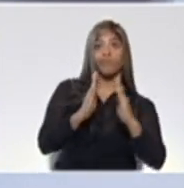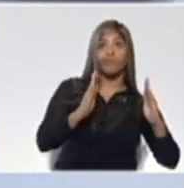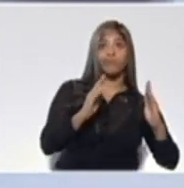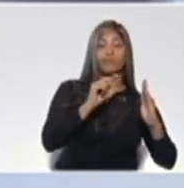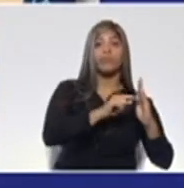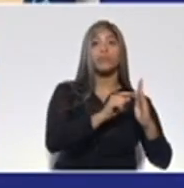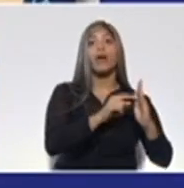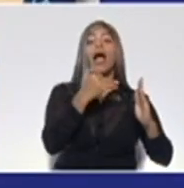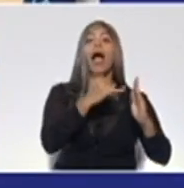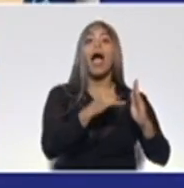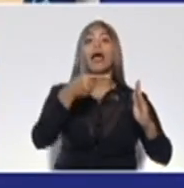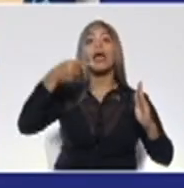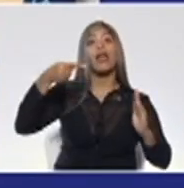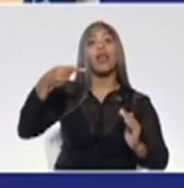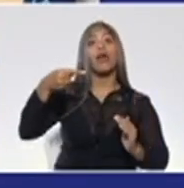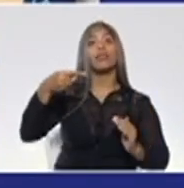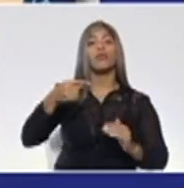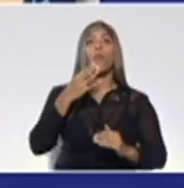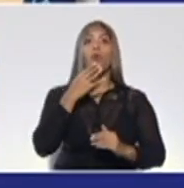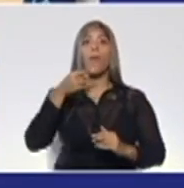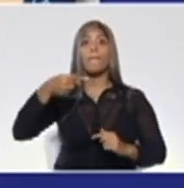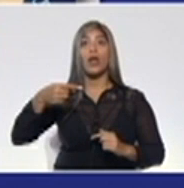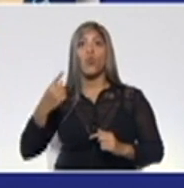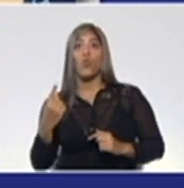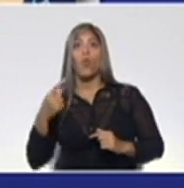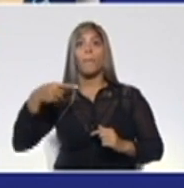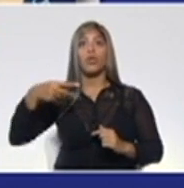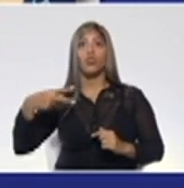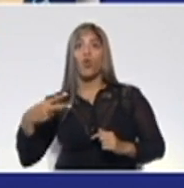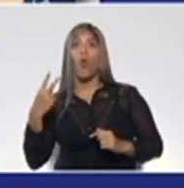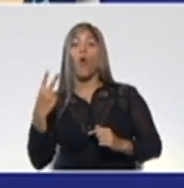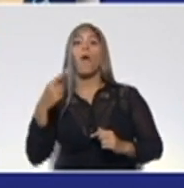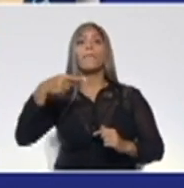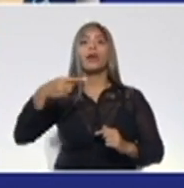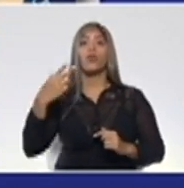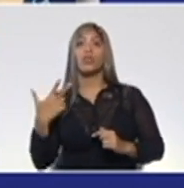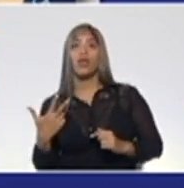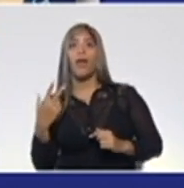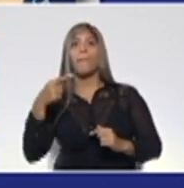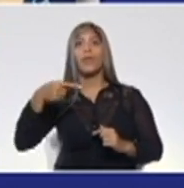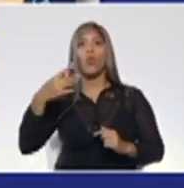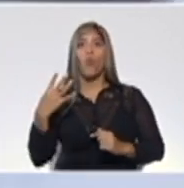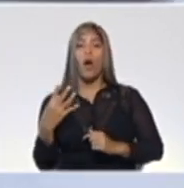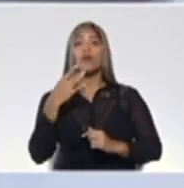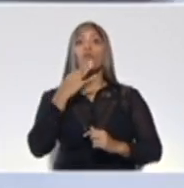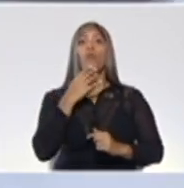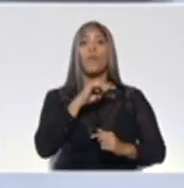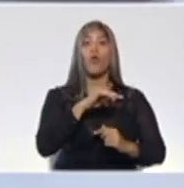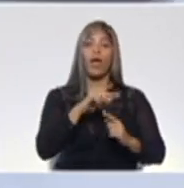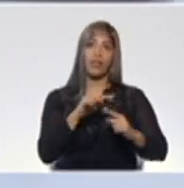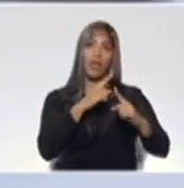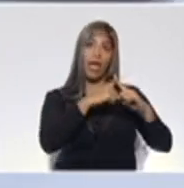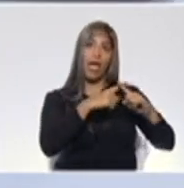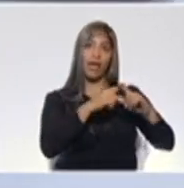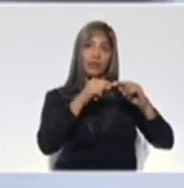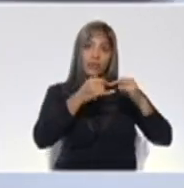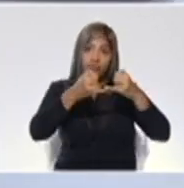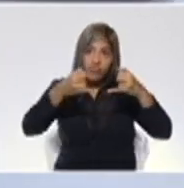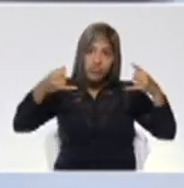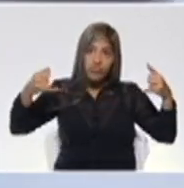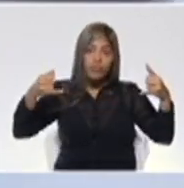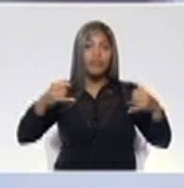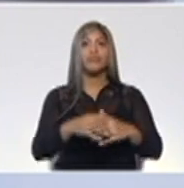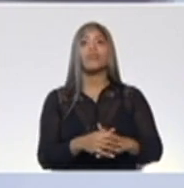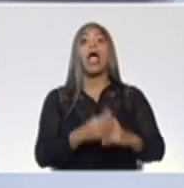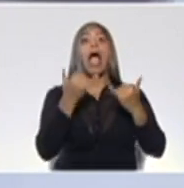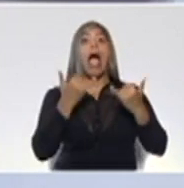nos encontramos con los negativos, menos 1, menos 2, menos 3 y menos 4. Eso en lo referente al eje X. Ahora,